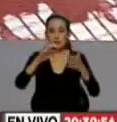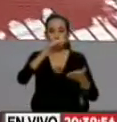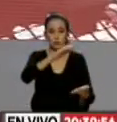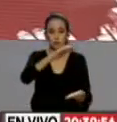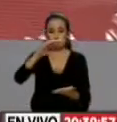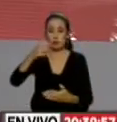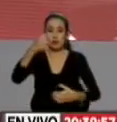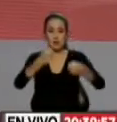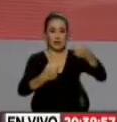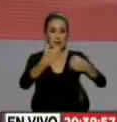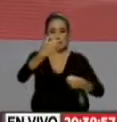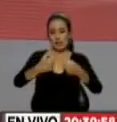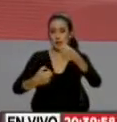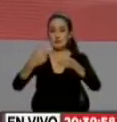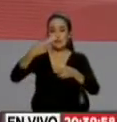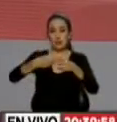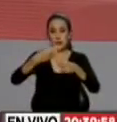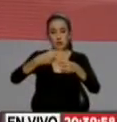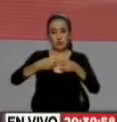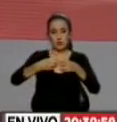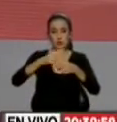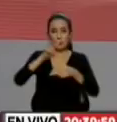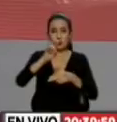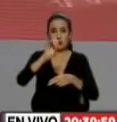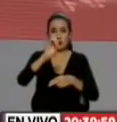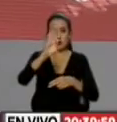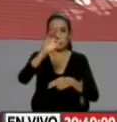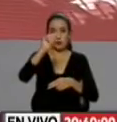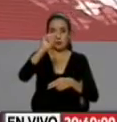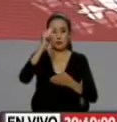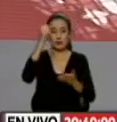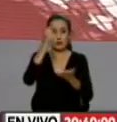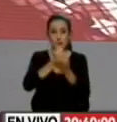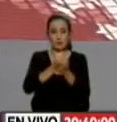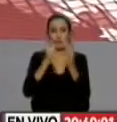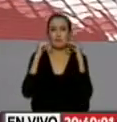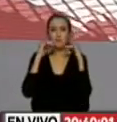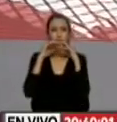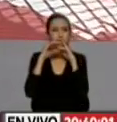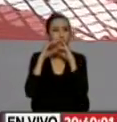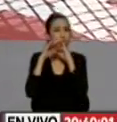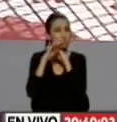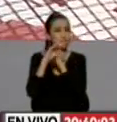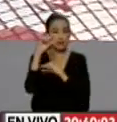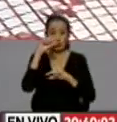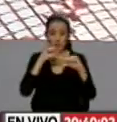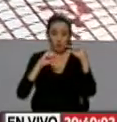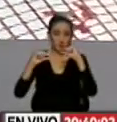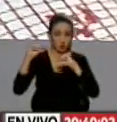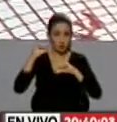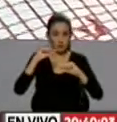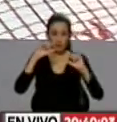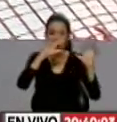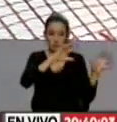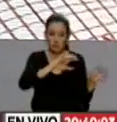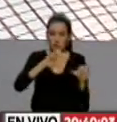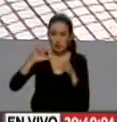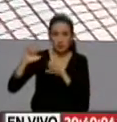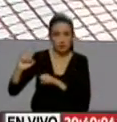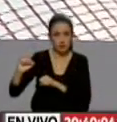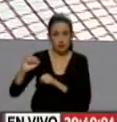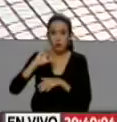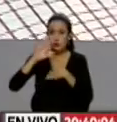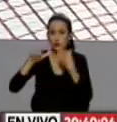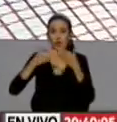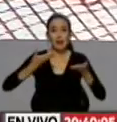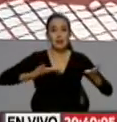ultra pasteurizada larga vida de la marca Vita Leche contaminadas con un químico fueron retiradas del mercado de Quito. La alerta